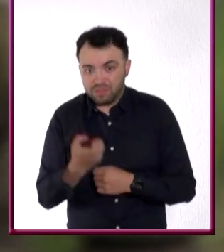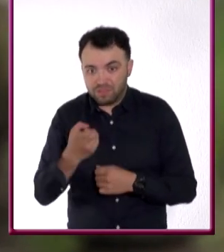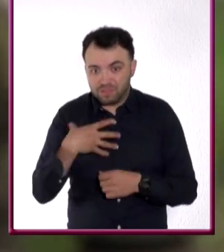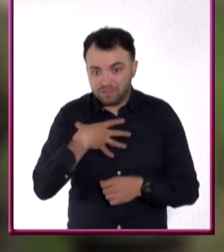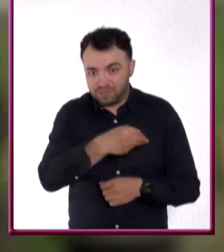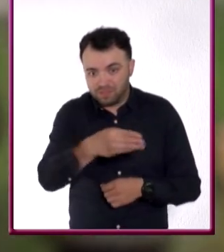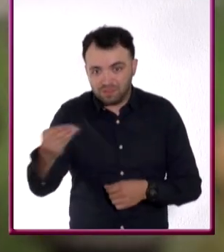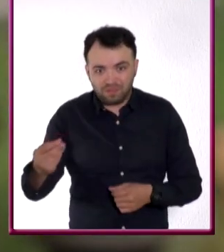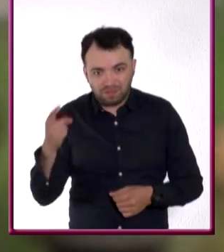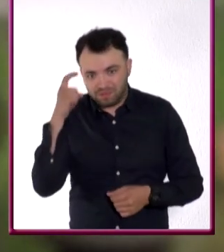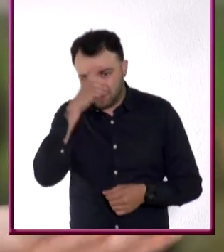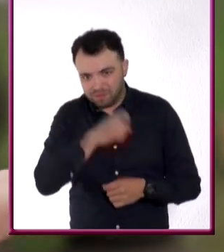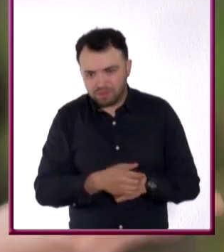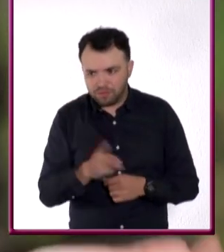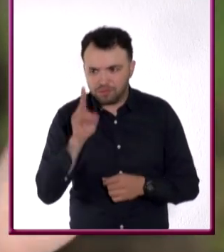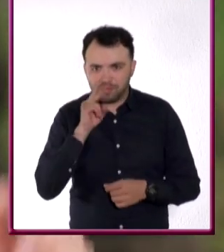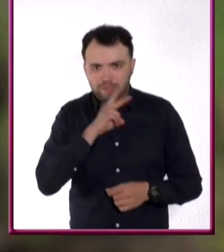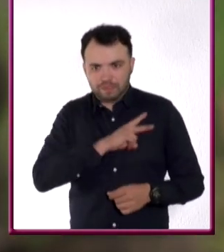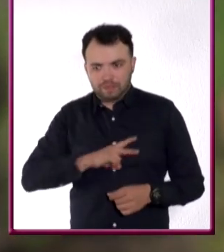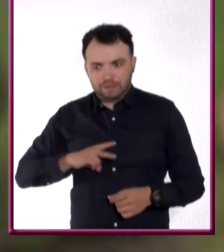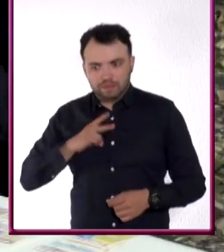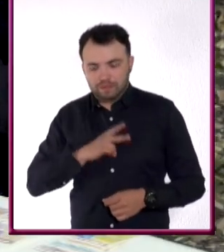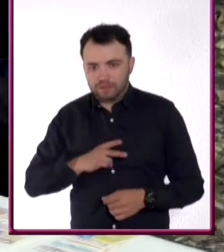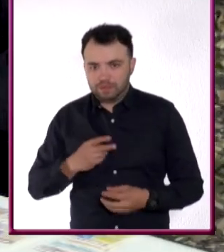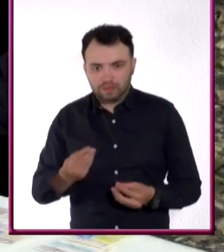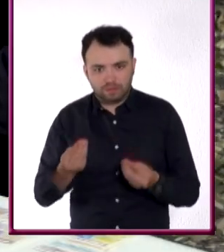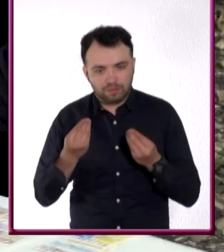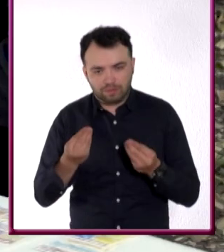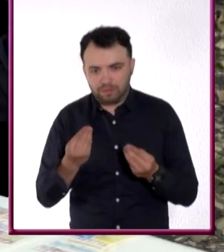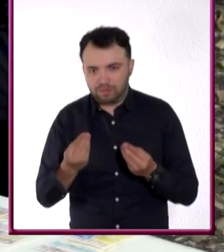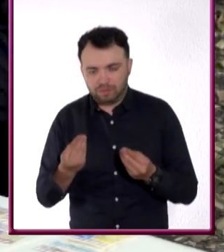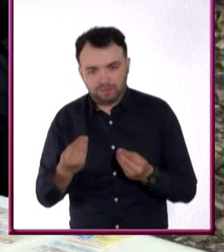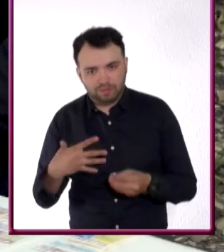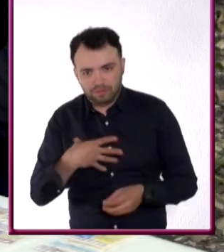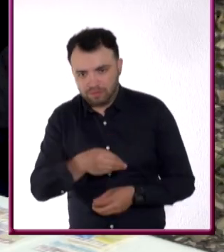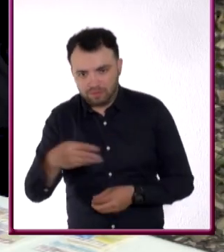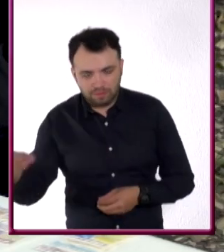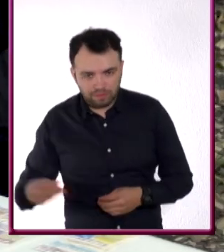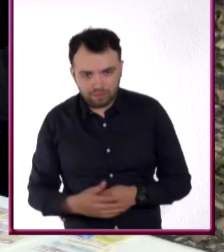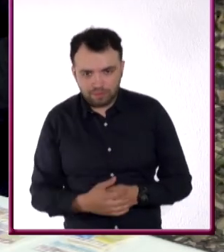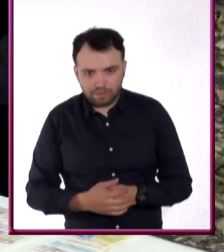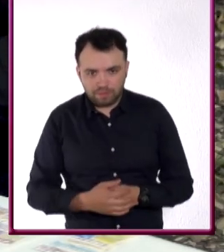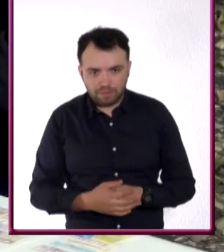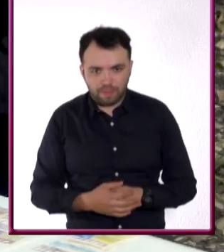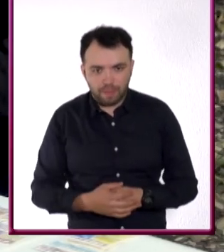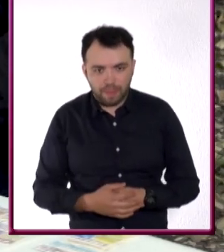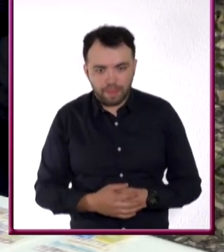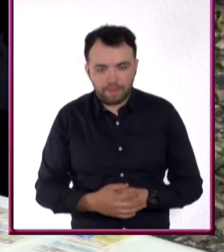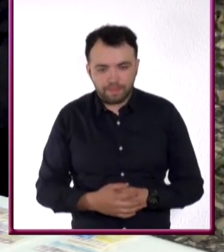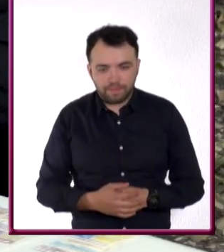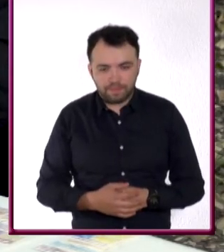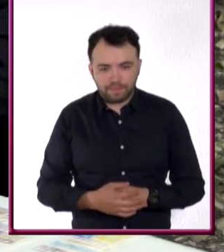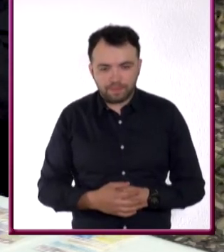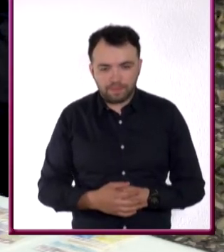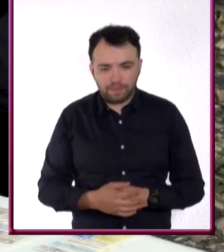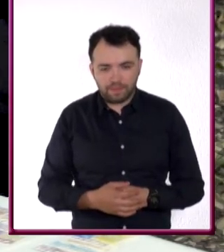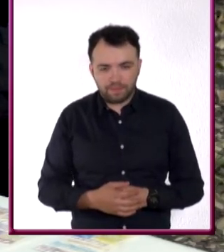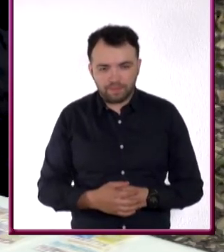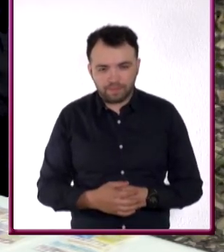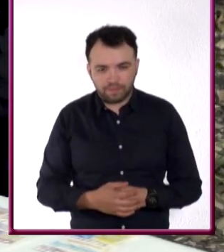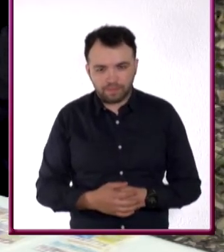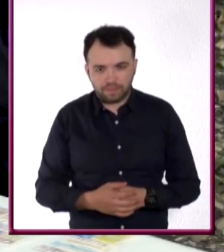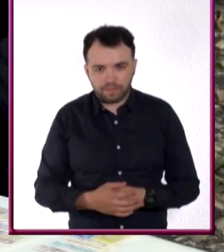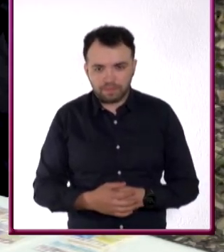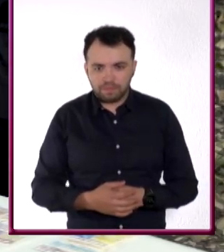del día. Ya vimos que el virus es bastante contagioso. Sí. Ay, a ver, tira. Tú sigues, ya. Sí. Venga.